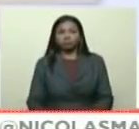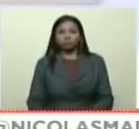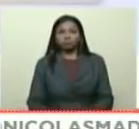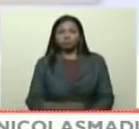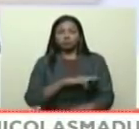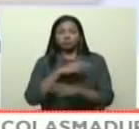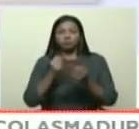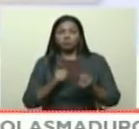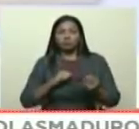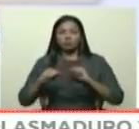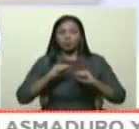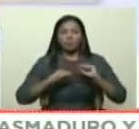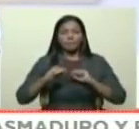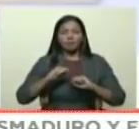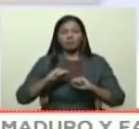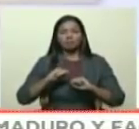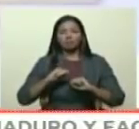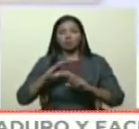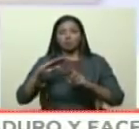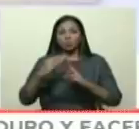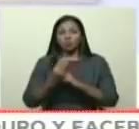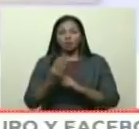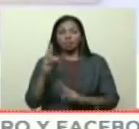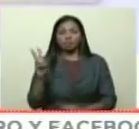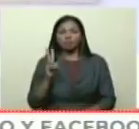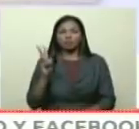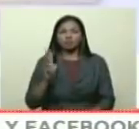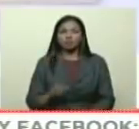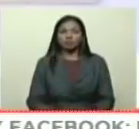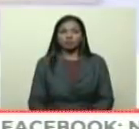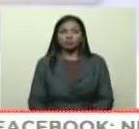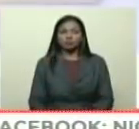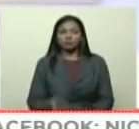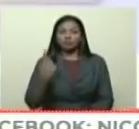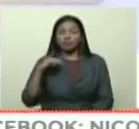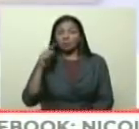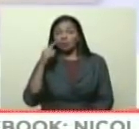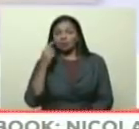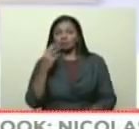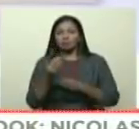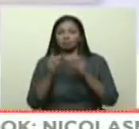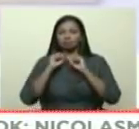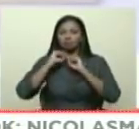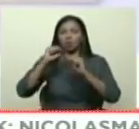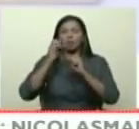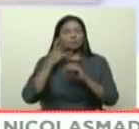Poderoso movimiento cultural de Venezuela. Tenemos que lograr